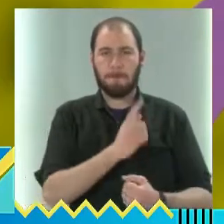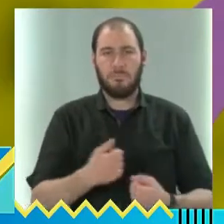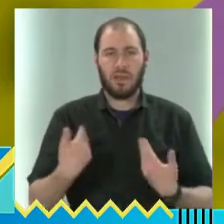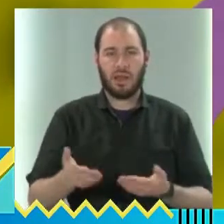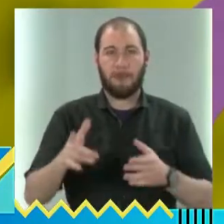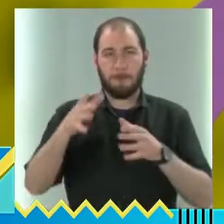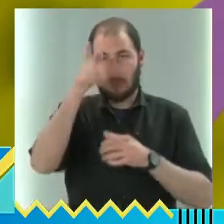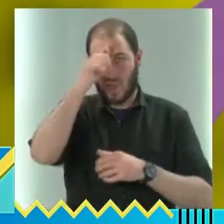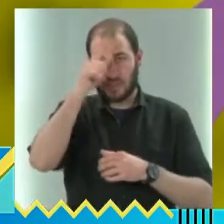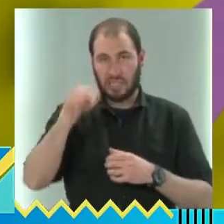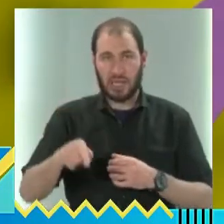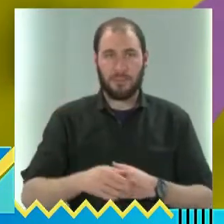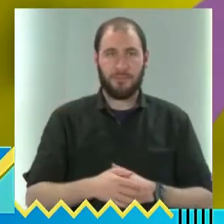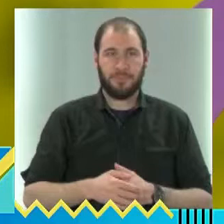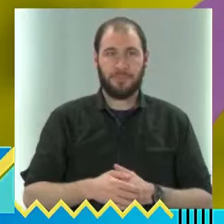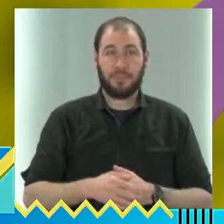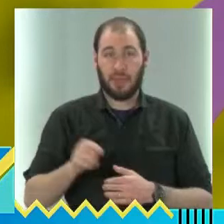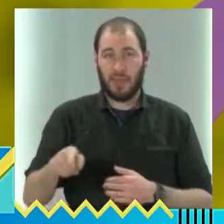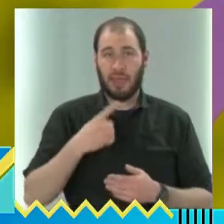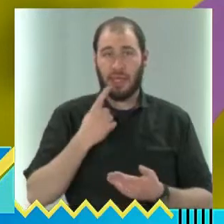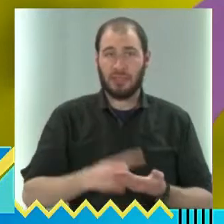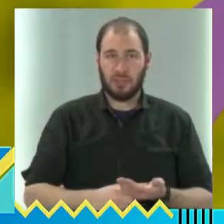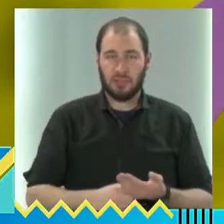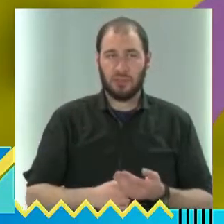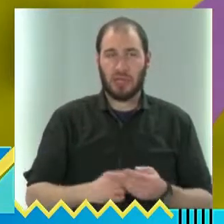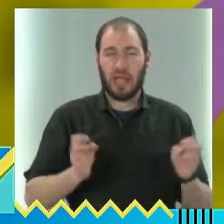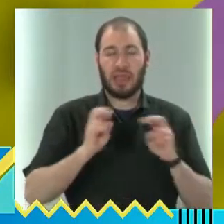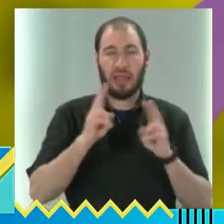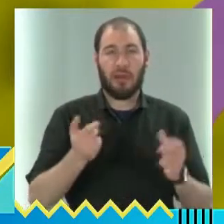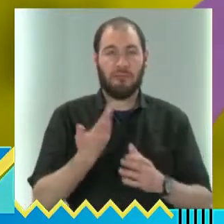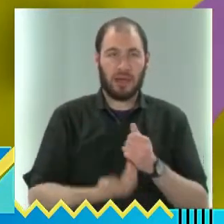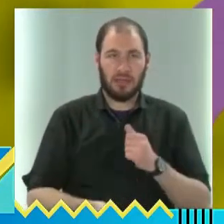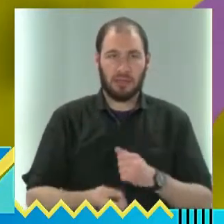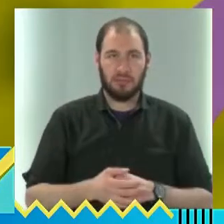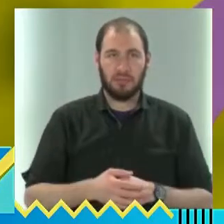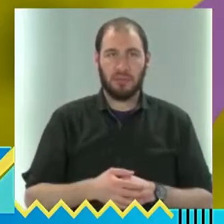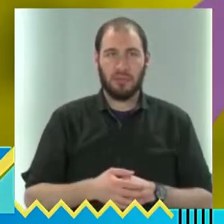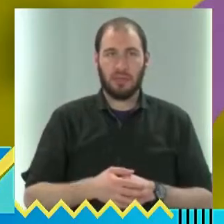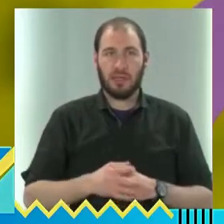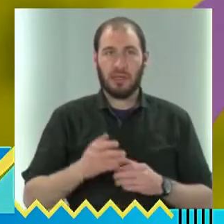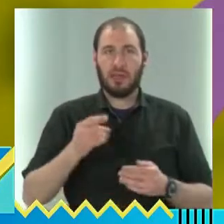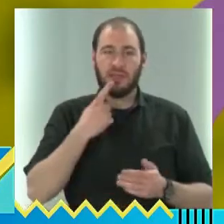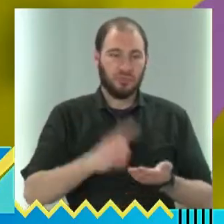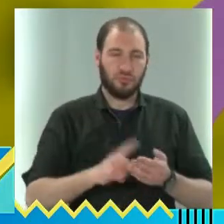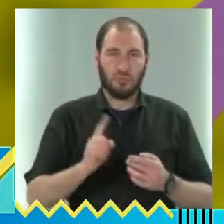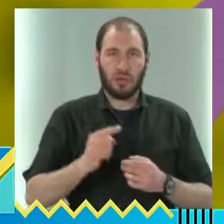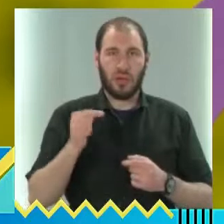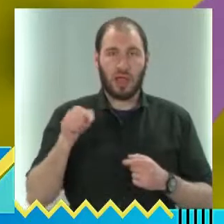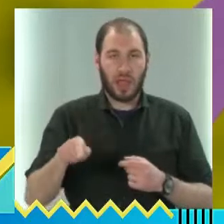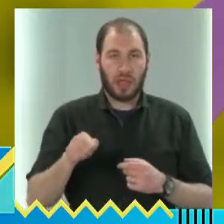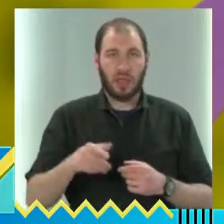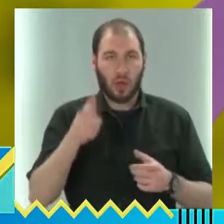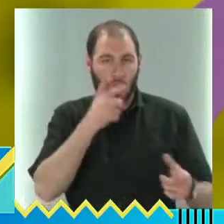a la policía, ¿sí? A quien va a tener que ser quien determine el tema de las faltas. no que lo determine en sí mismo, sino que va a ser el que va a